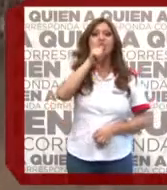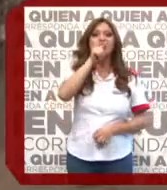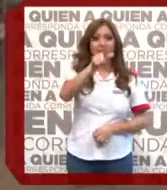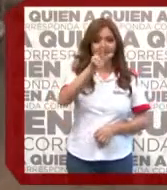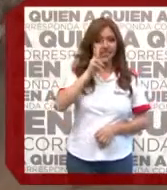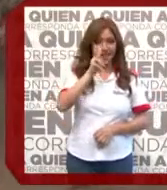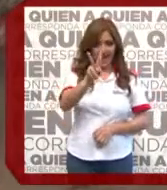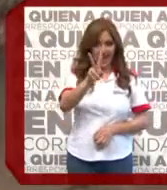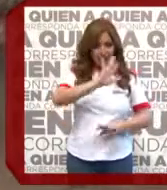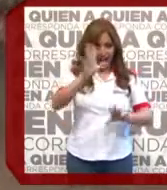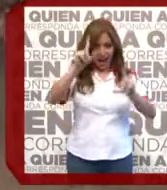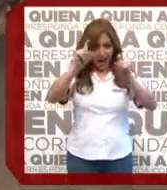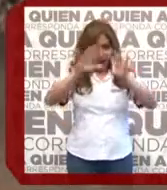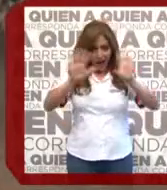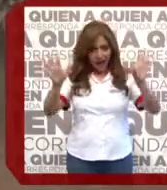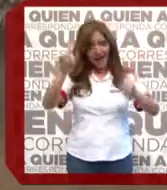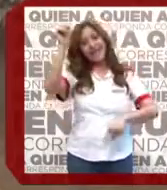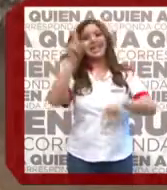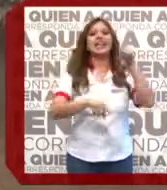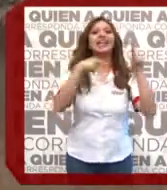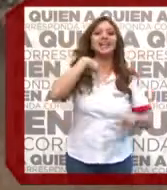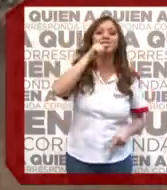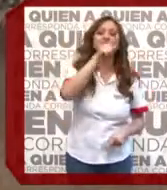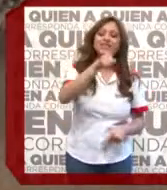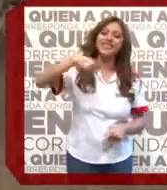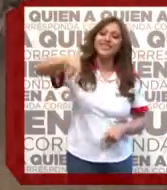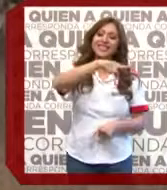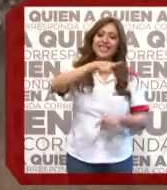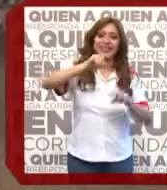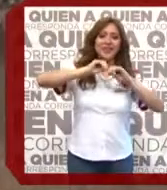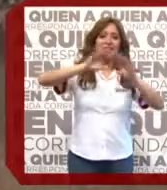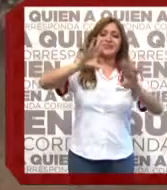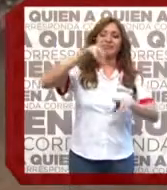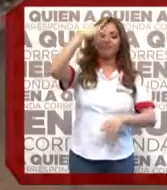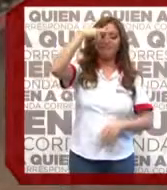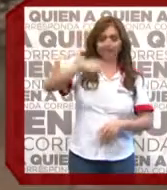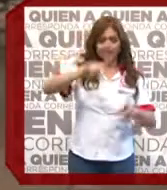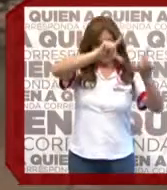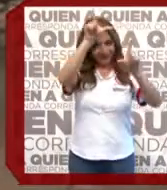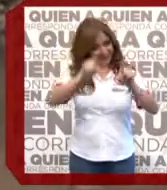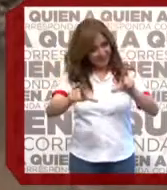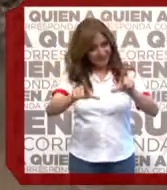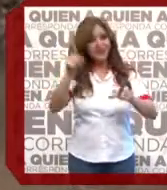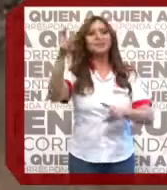Twitter, ya lo vieron todo mojado. Pues quítese Twitter y voy a seguir reportando desde cualquier punto